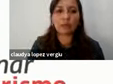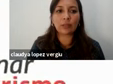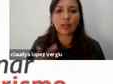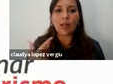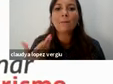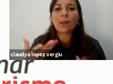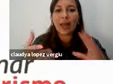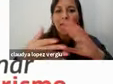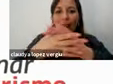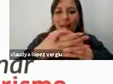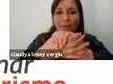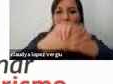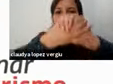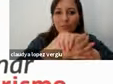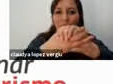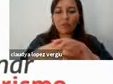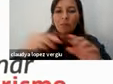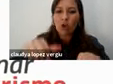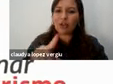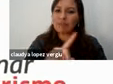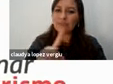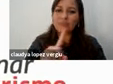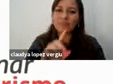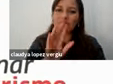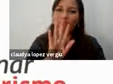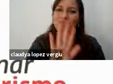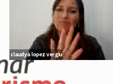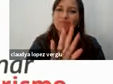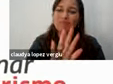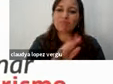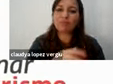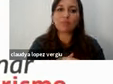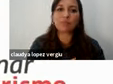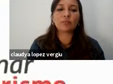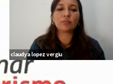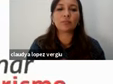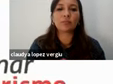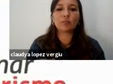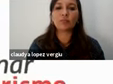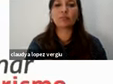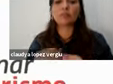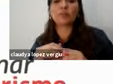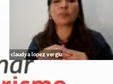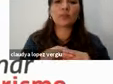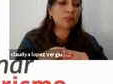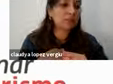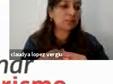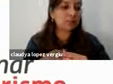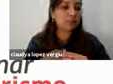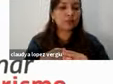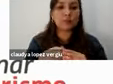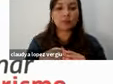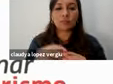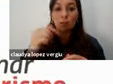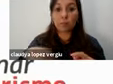mano, pero ahora la diferencia, lo que estamos haciendo, bueno, primero lo que hacemos